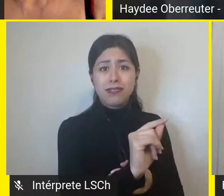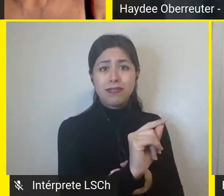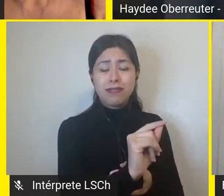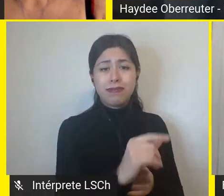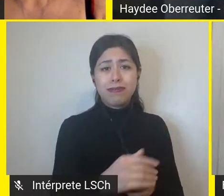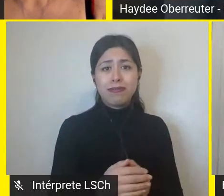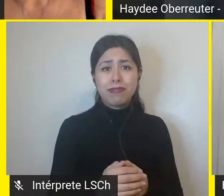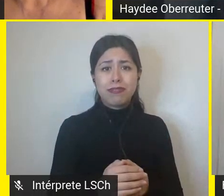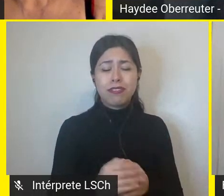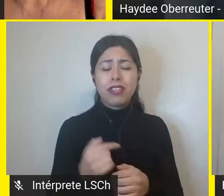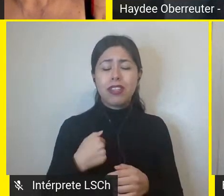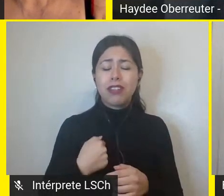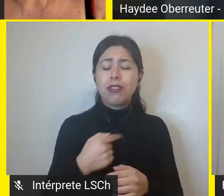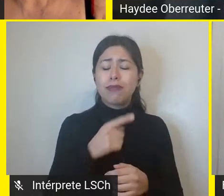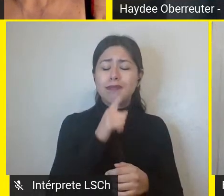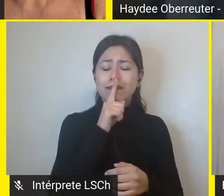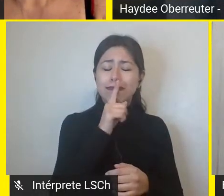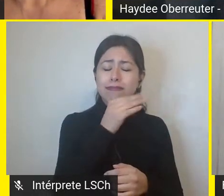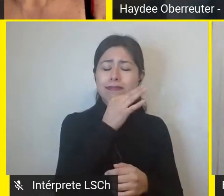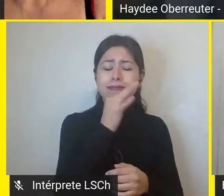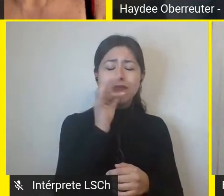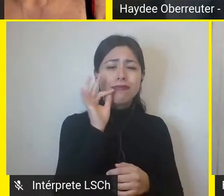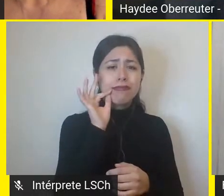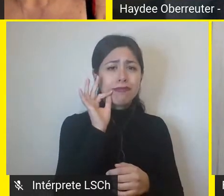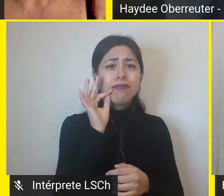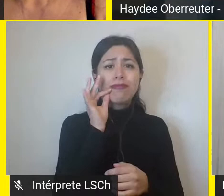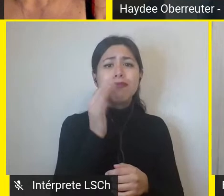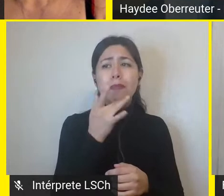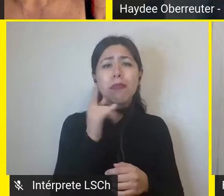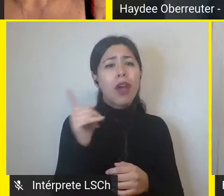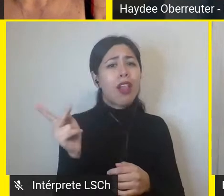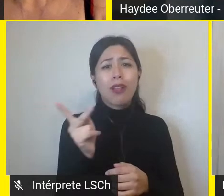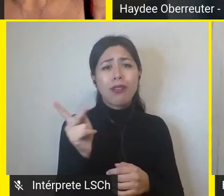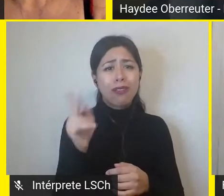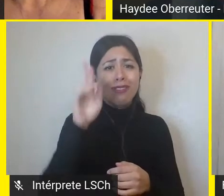Y yo guardé silencio, porque les encontré razón.